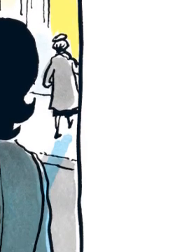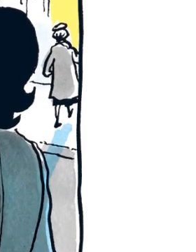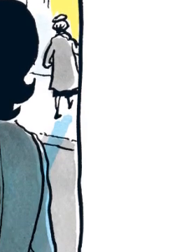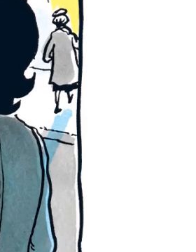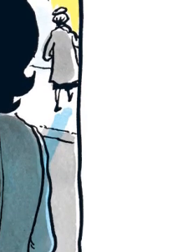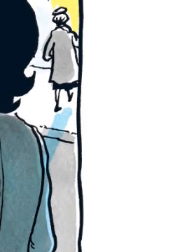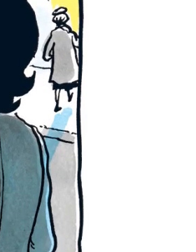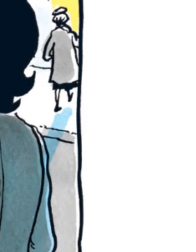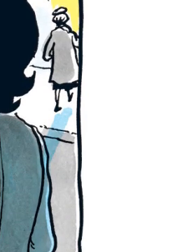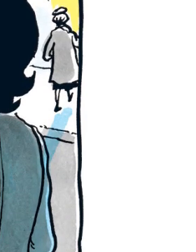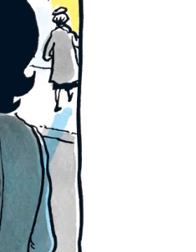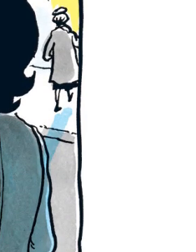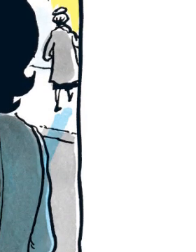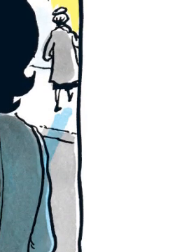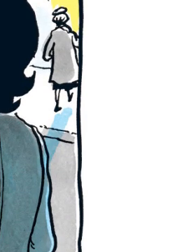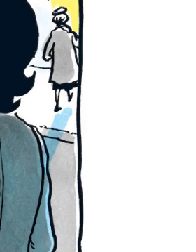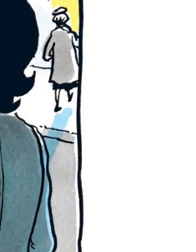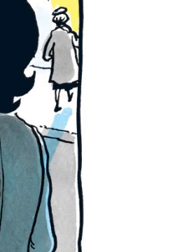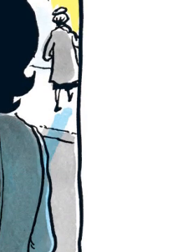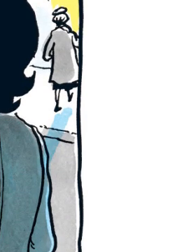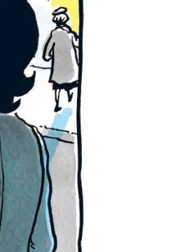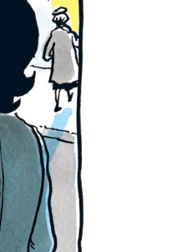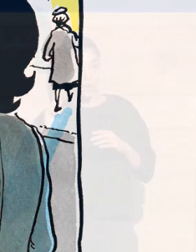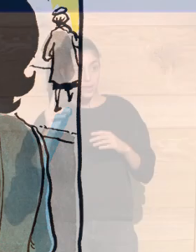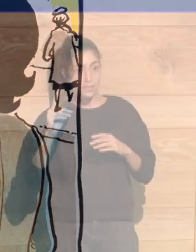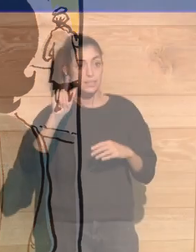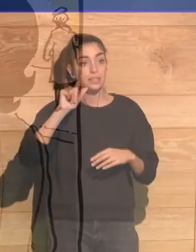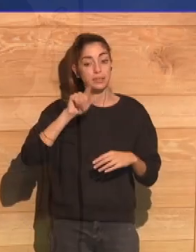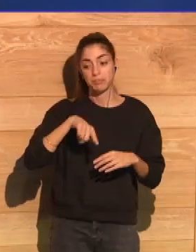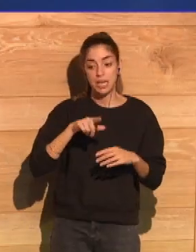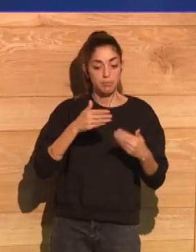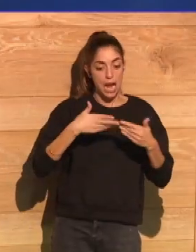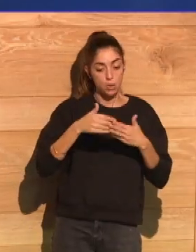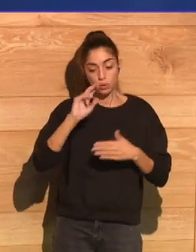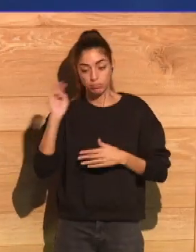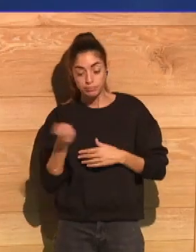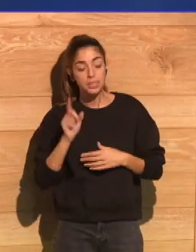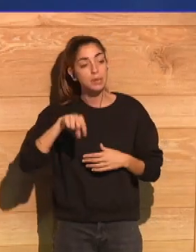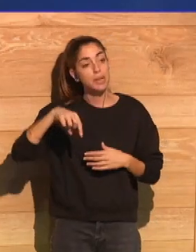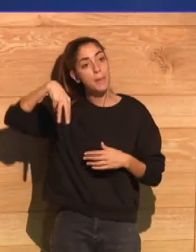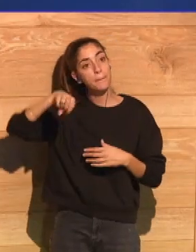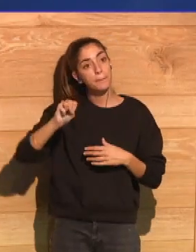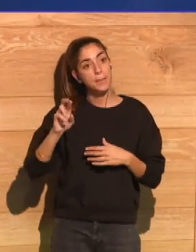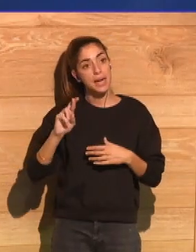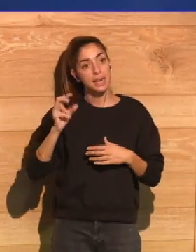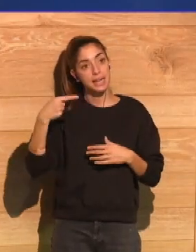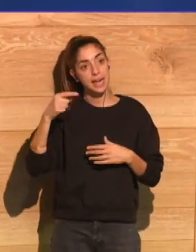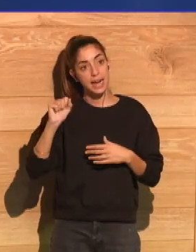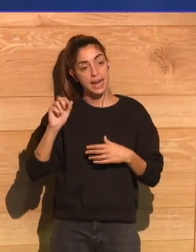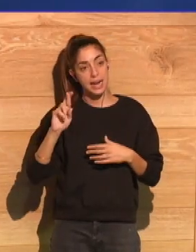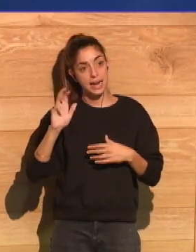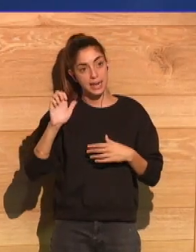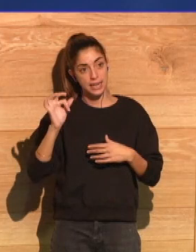después, está Coleridge, está Emerson también, pero sobre todo está Margaret Fuller, que es un personaje,